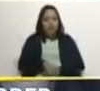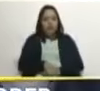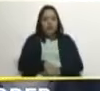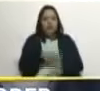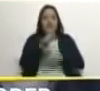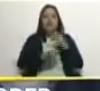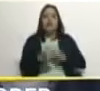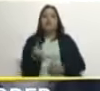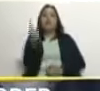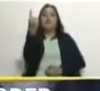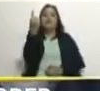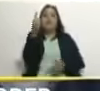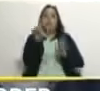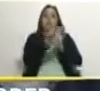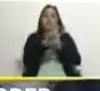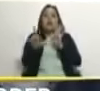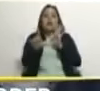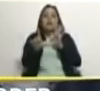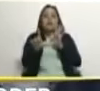elaboraron una sola ley.